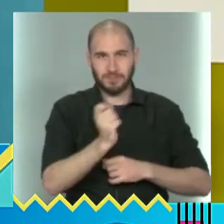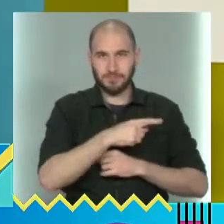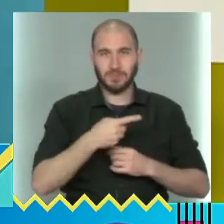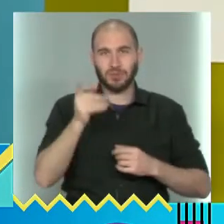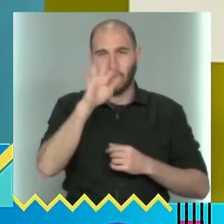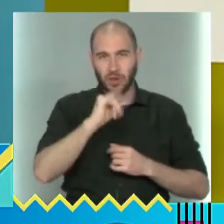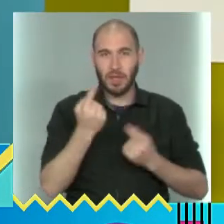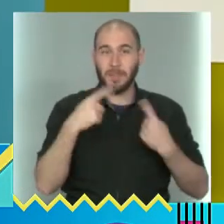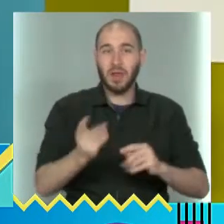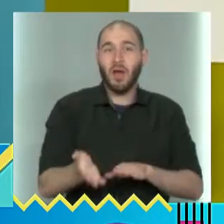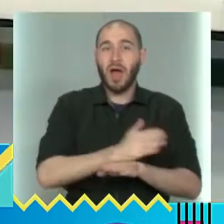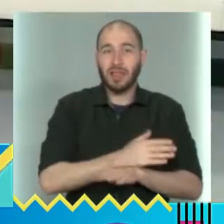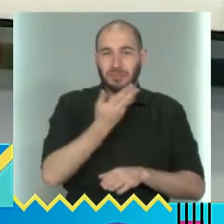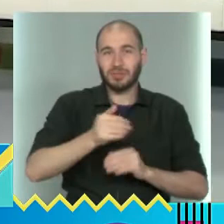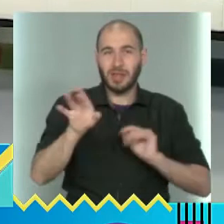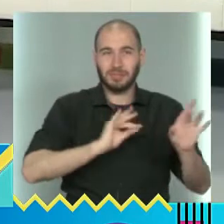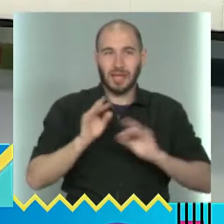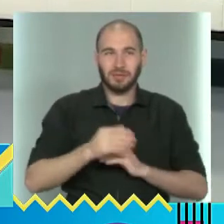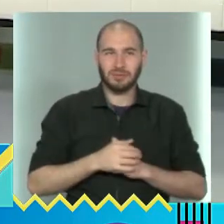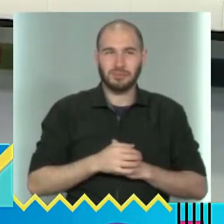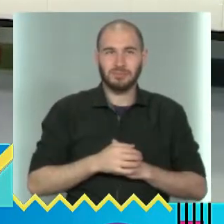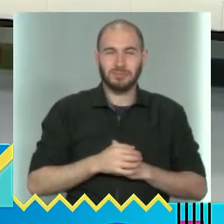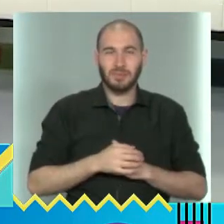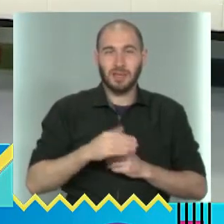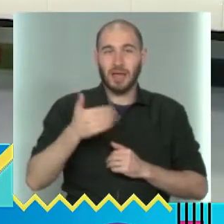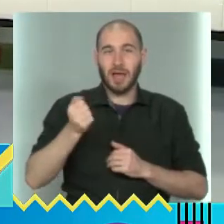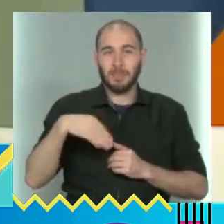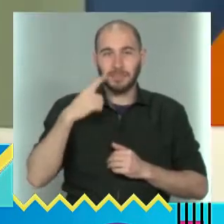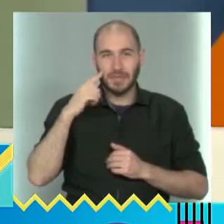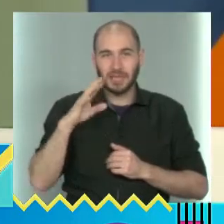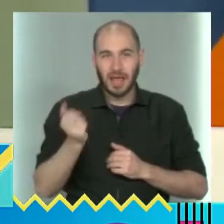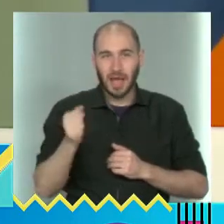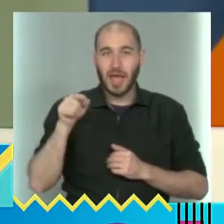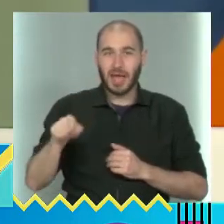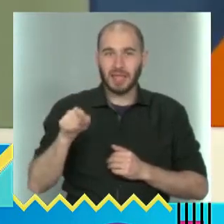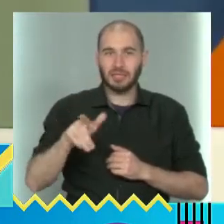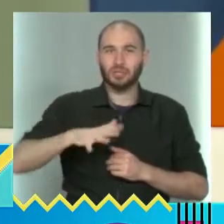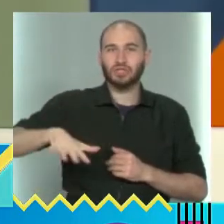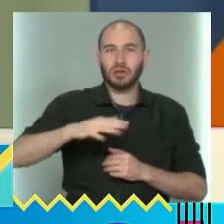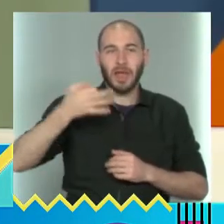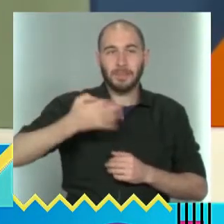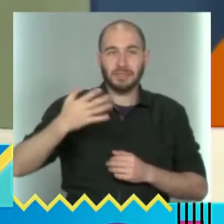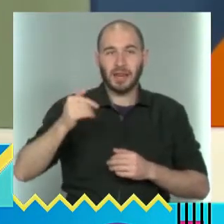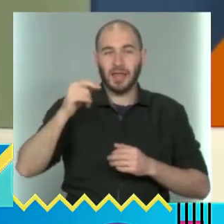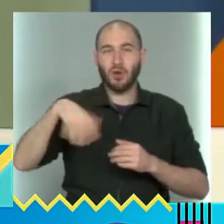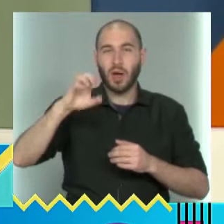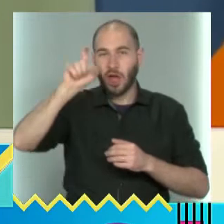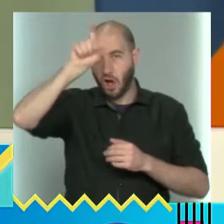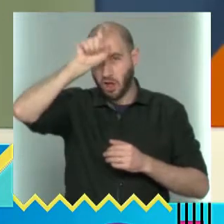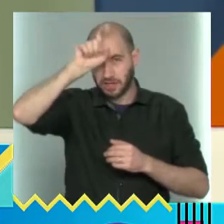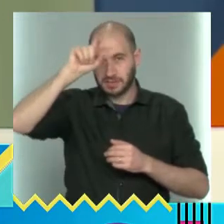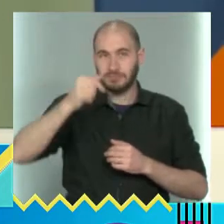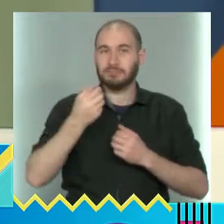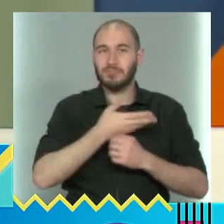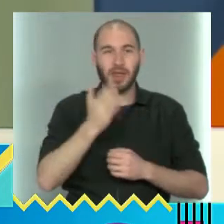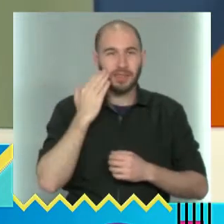Caro todos los días, pero antes presentamos a nuestros invitados. Está con nosotros Amira Funes, ella es socióloga especialista en Medio Oriente, estudiante de